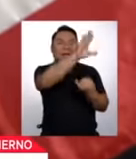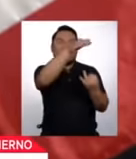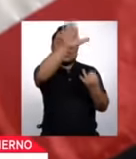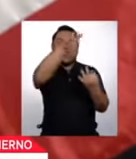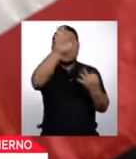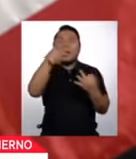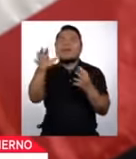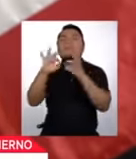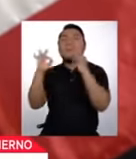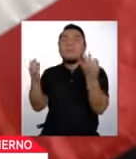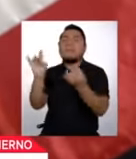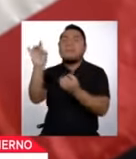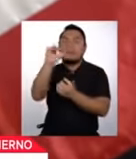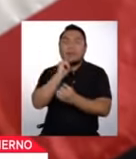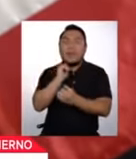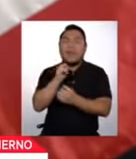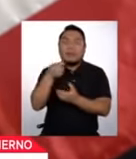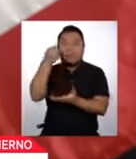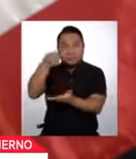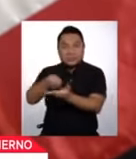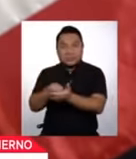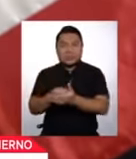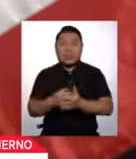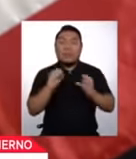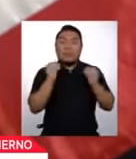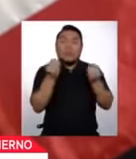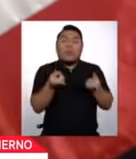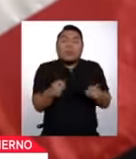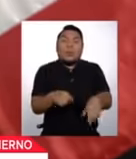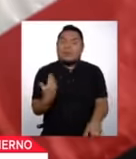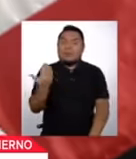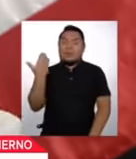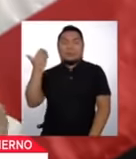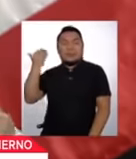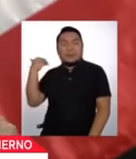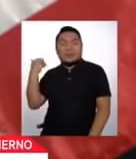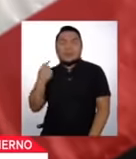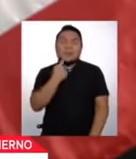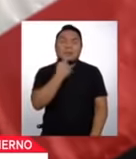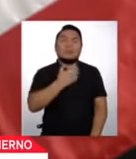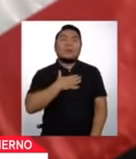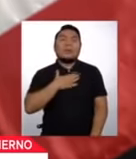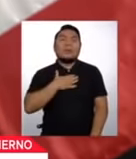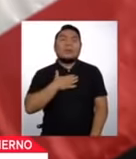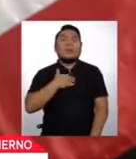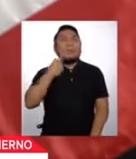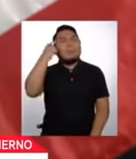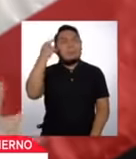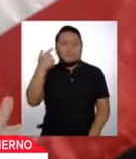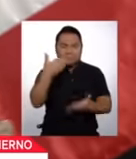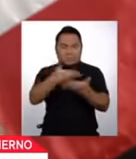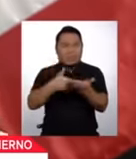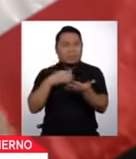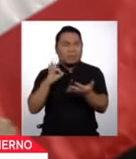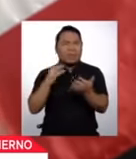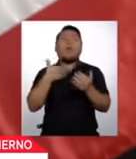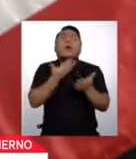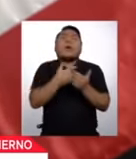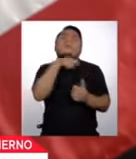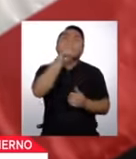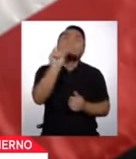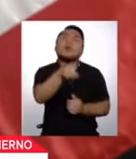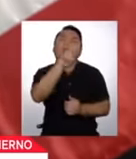conozca, porque lo que ocurrió al inicio, cuando dijeron voy a ver, se iban cantidad de personas al banco para